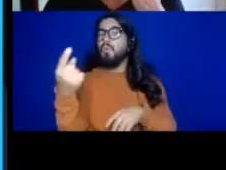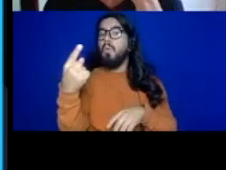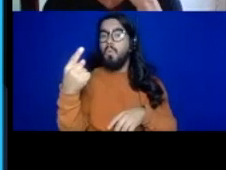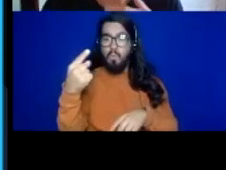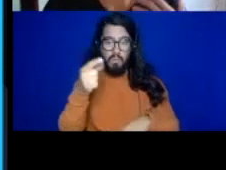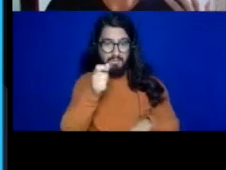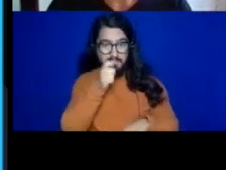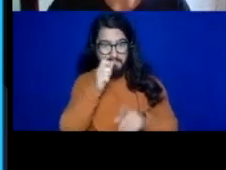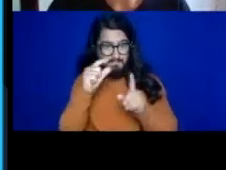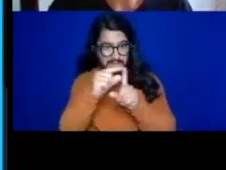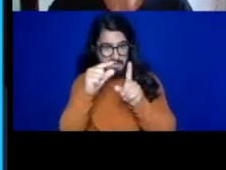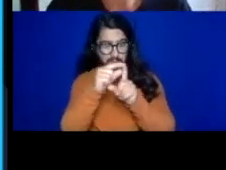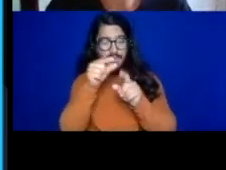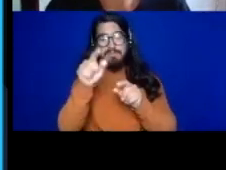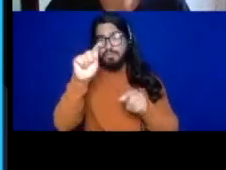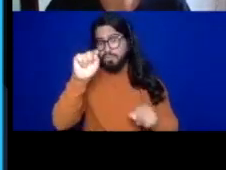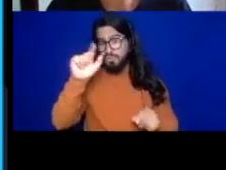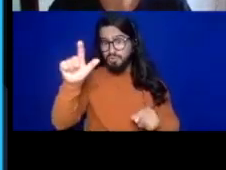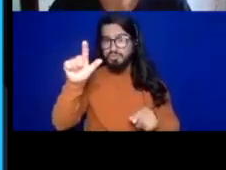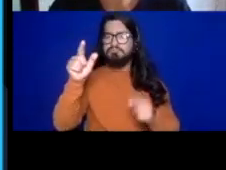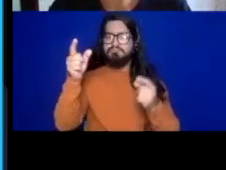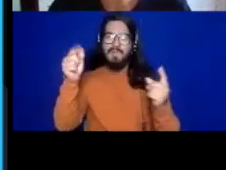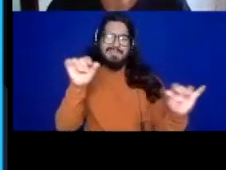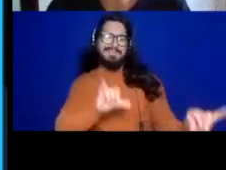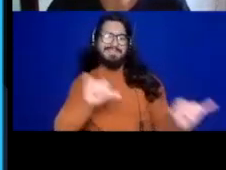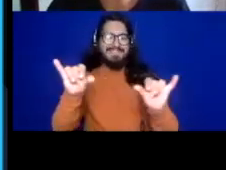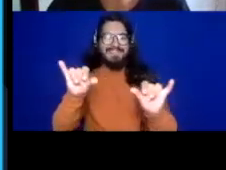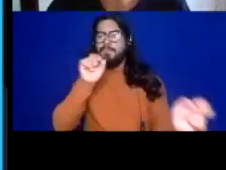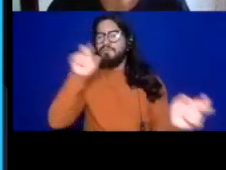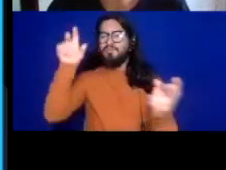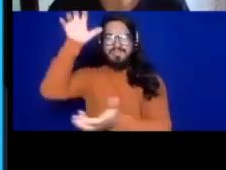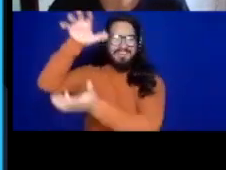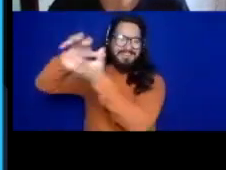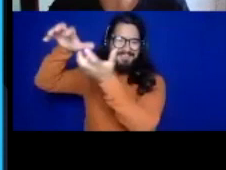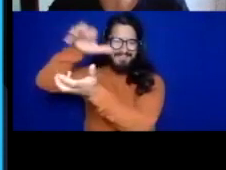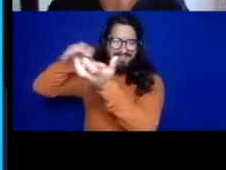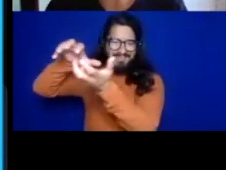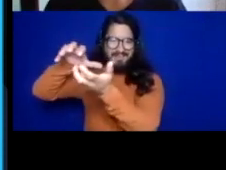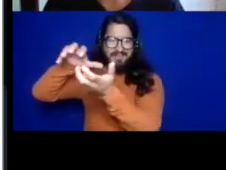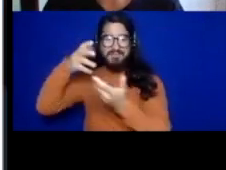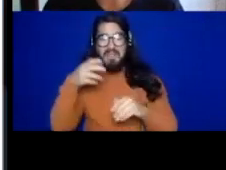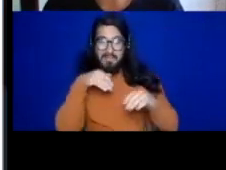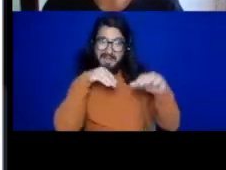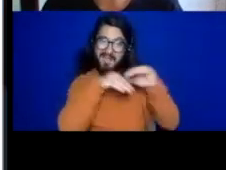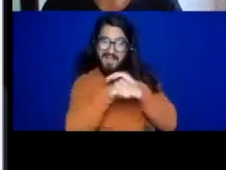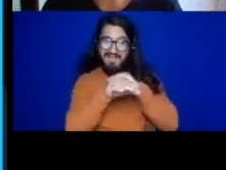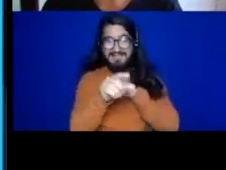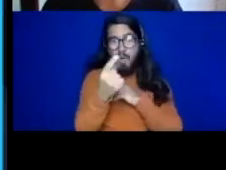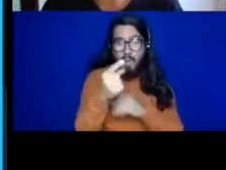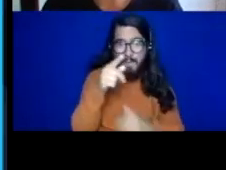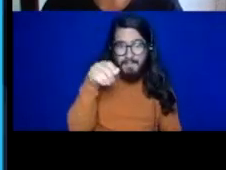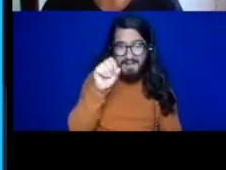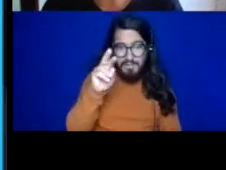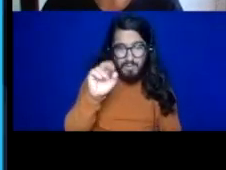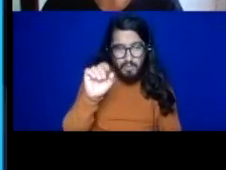Entonces, 1Password, como dije, es una herramienta que graba sus contraseñas en una nube y pueden